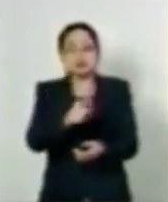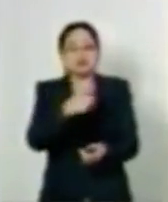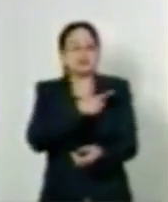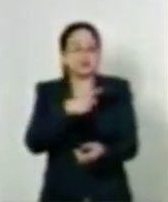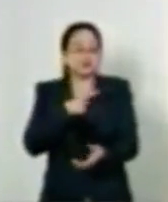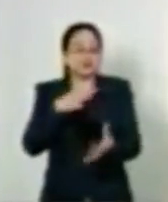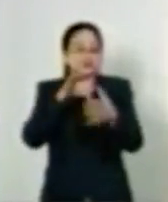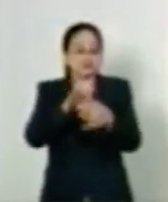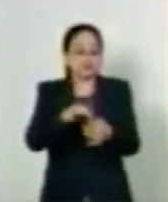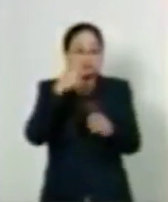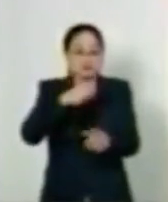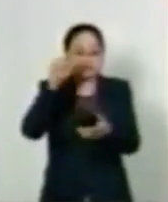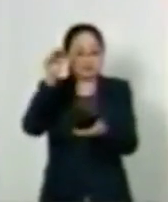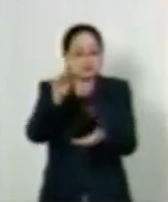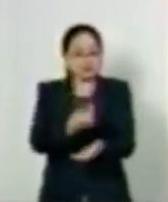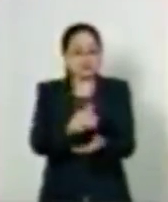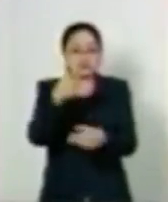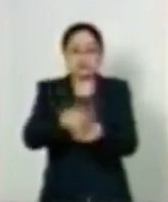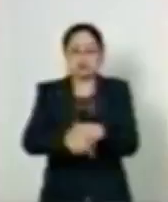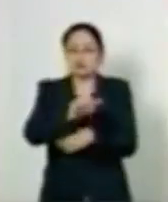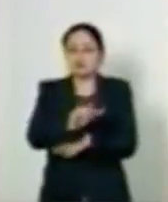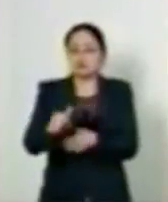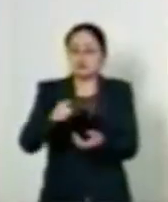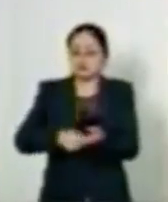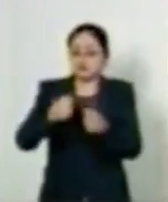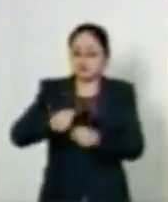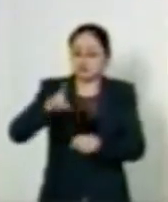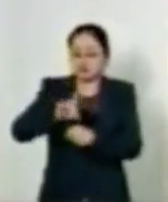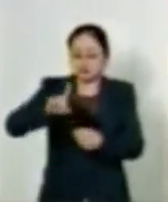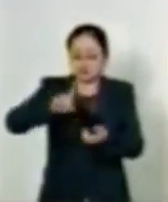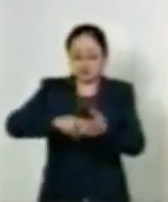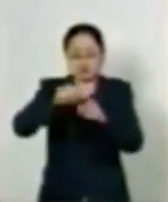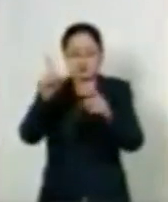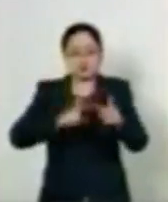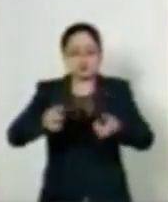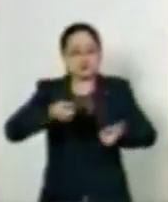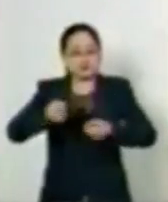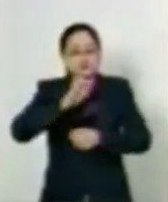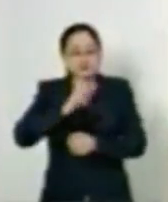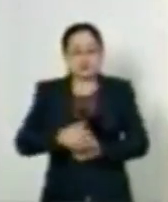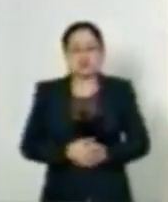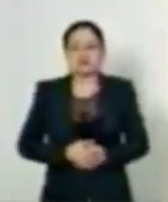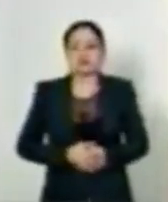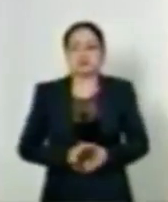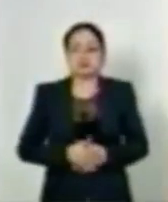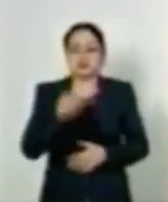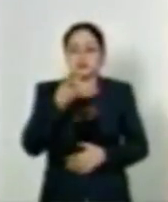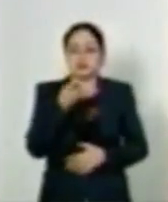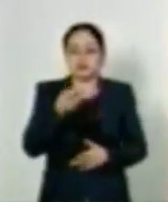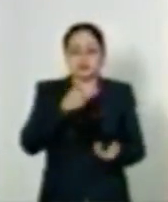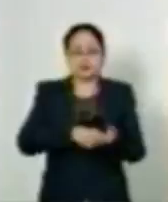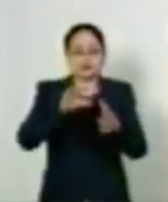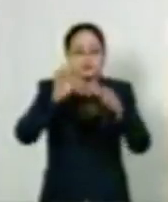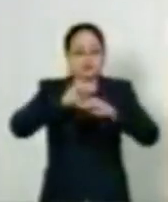para contener y reducir los riesgos de seguridad interior. Lo anterior, con la finalidad de